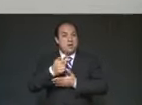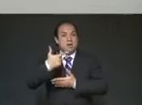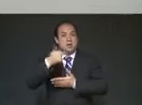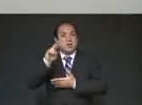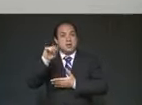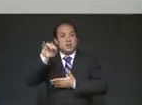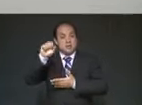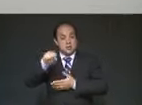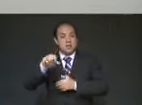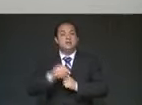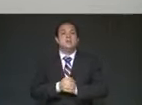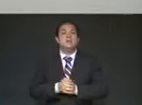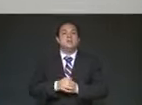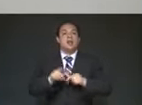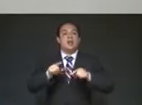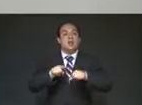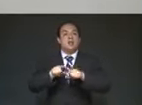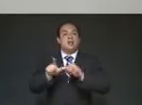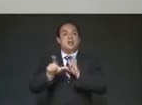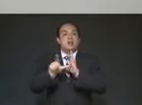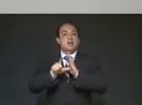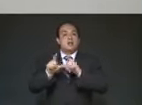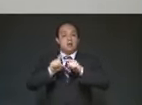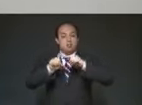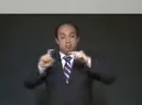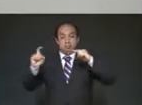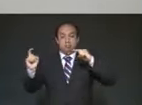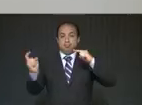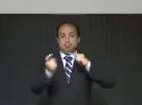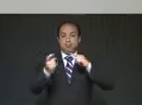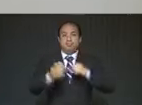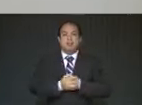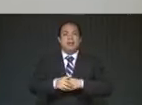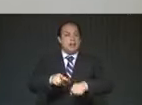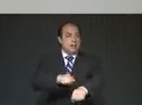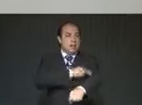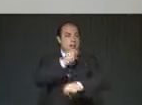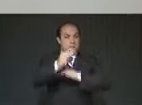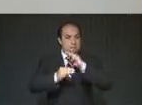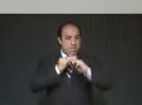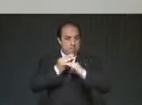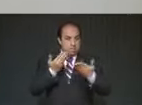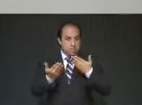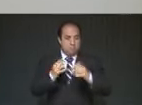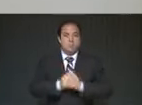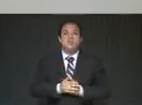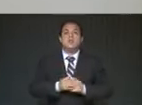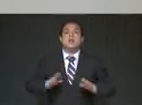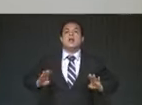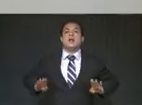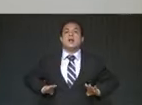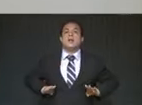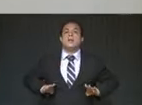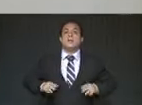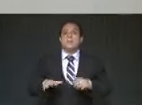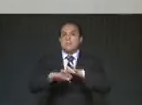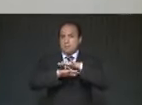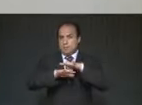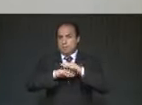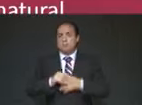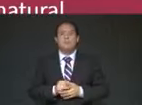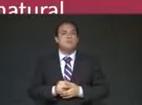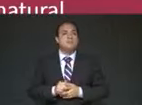de teleférico urbano más larga del mundo. Simplemente unas características básicas, la que sigue por favor.